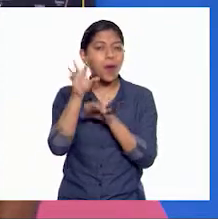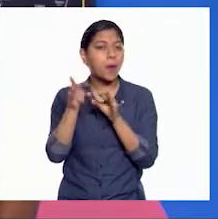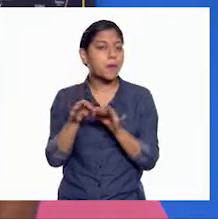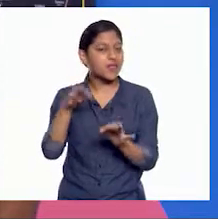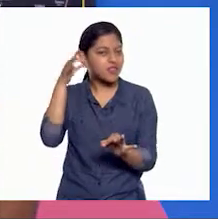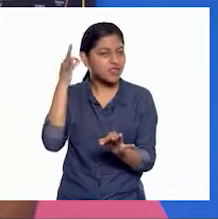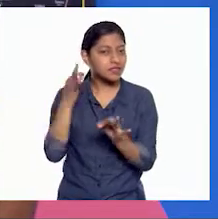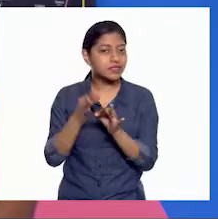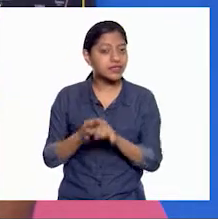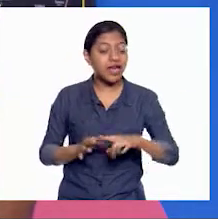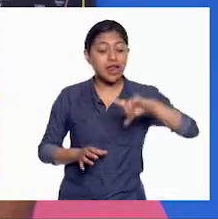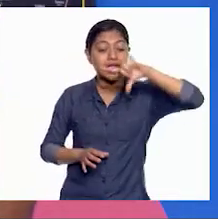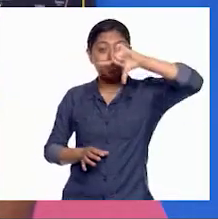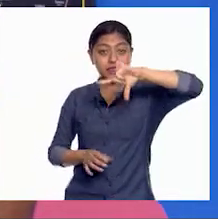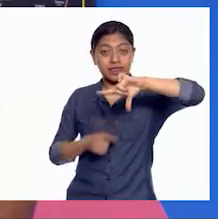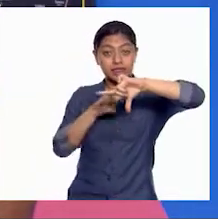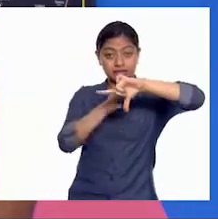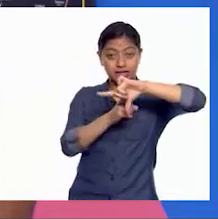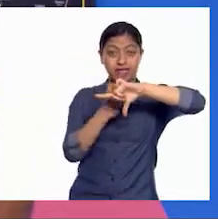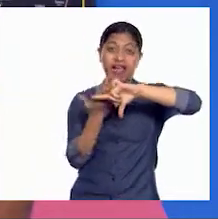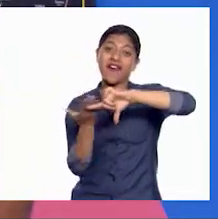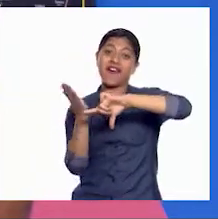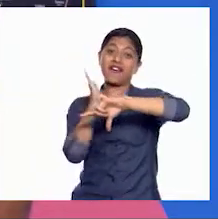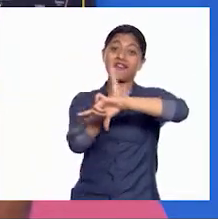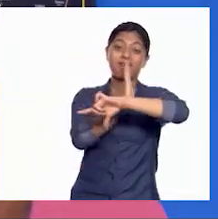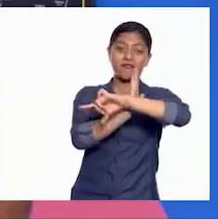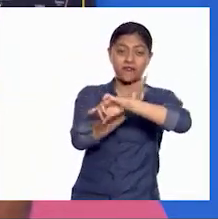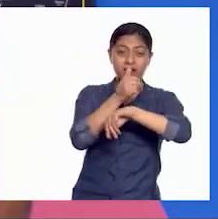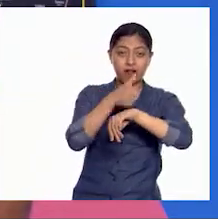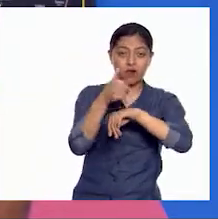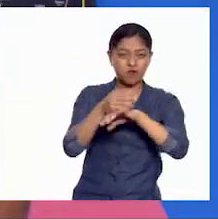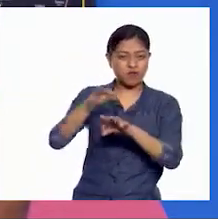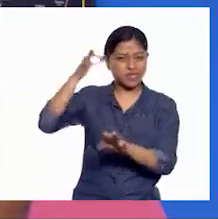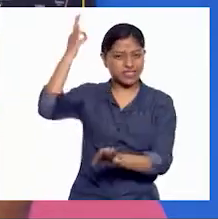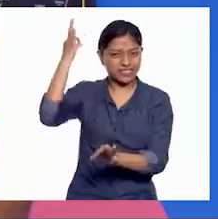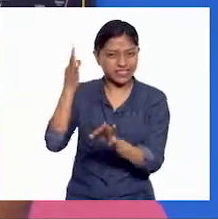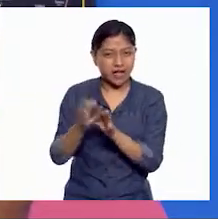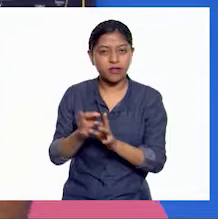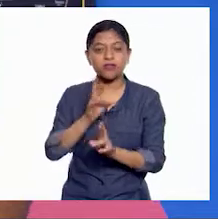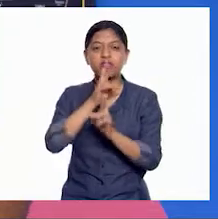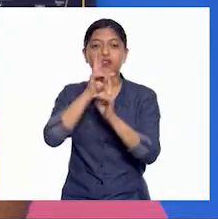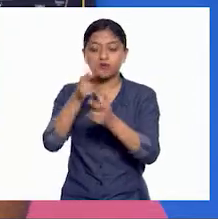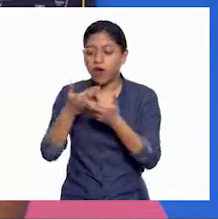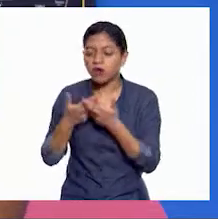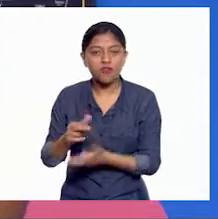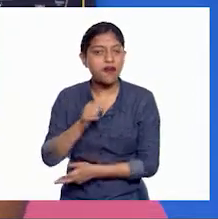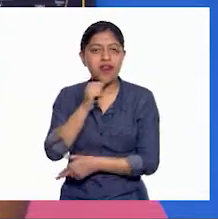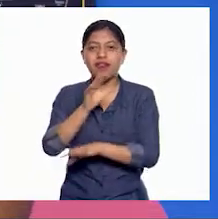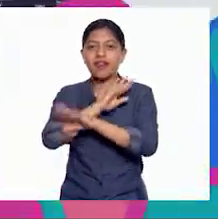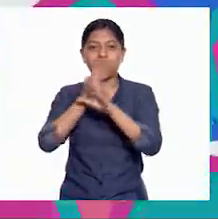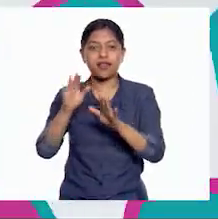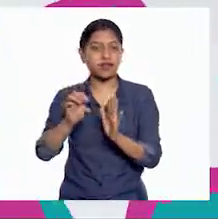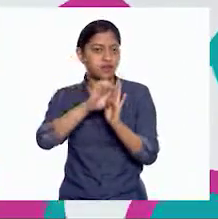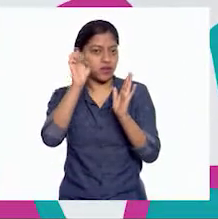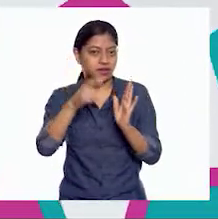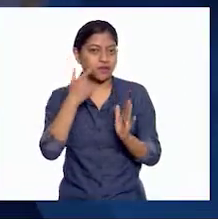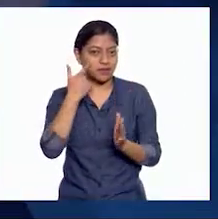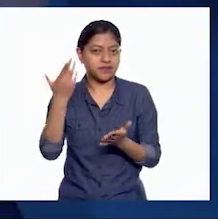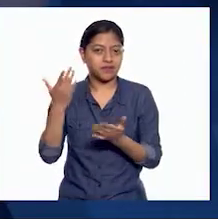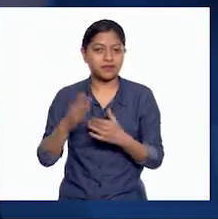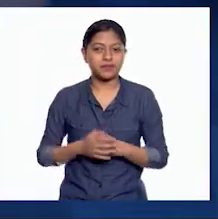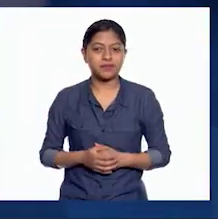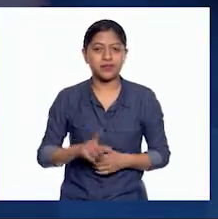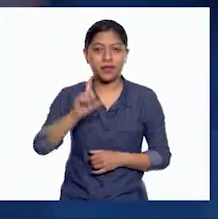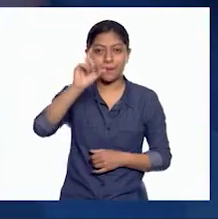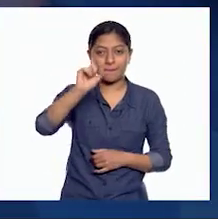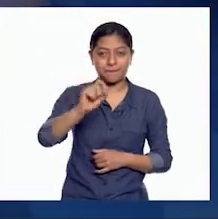la suma de sus dividendos dan la cantidad exacta. ¿Qué? A ver, un ejemplo. Sí,